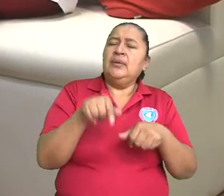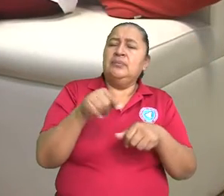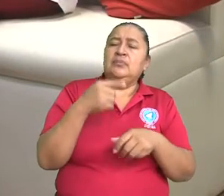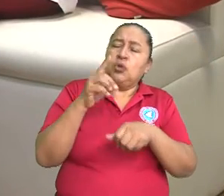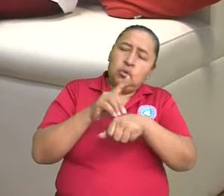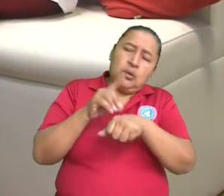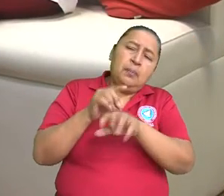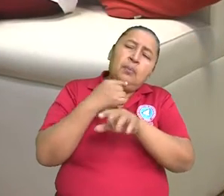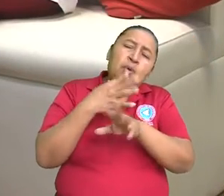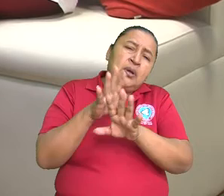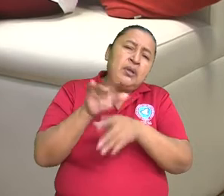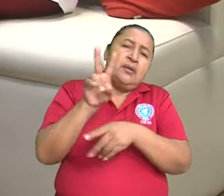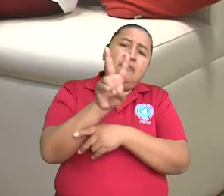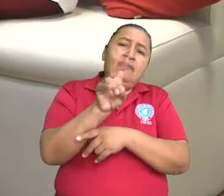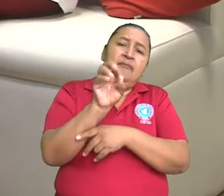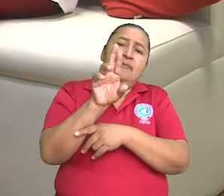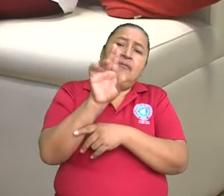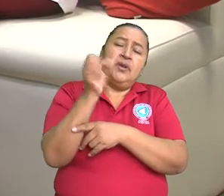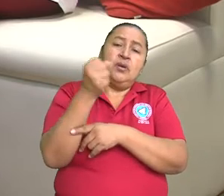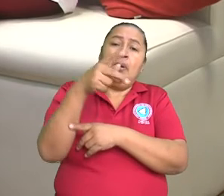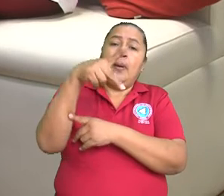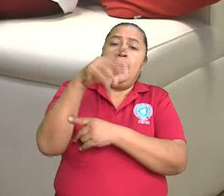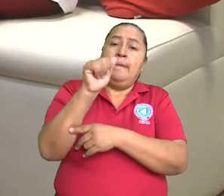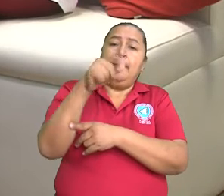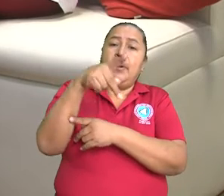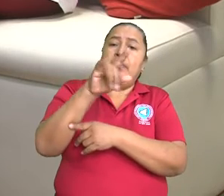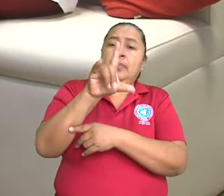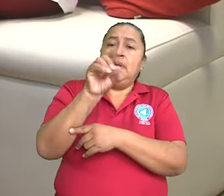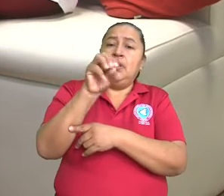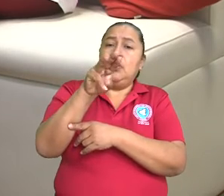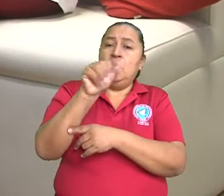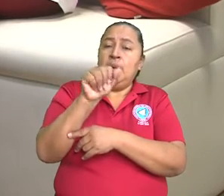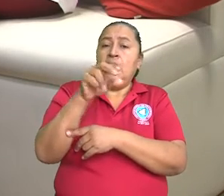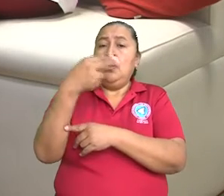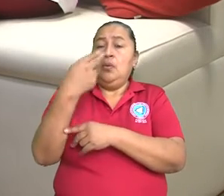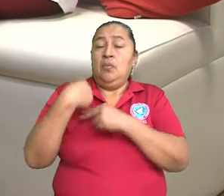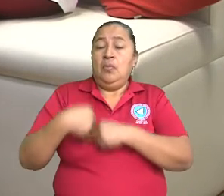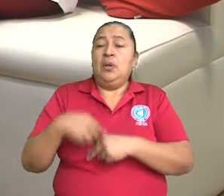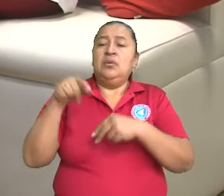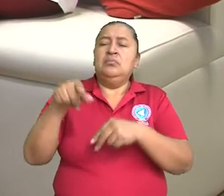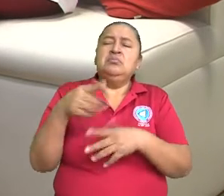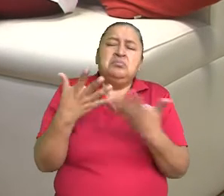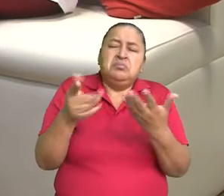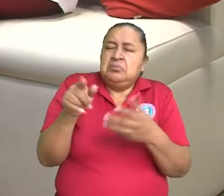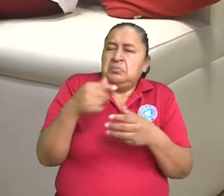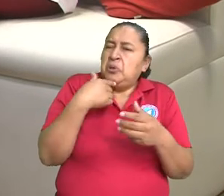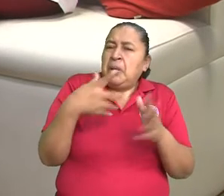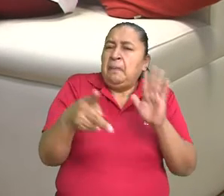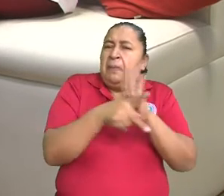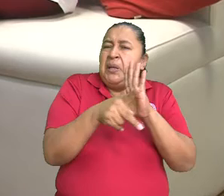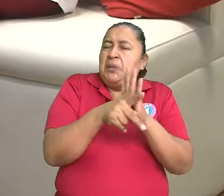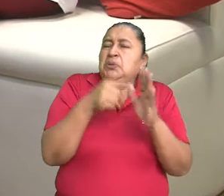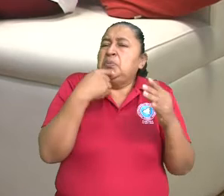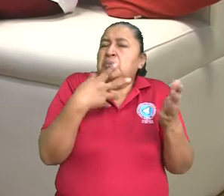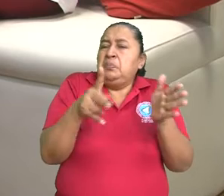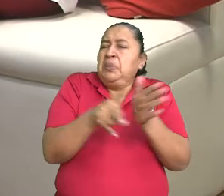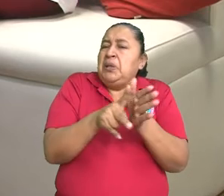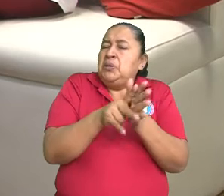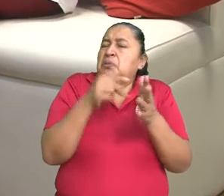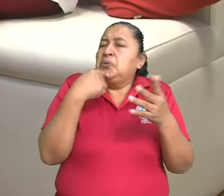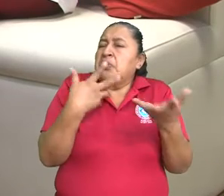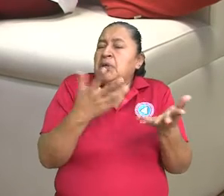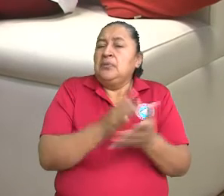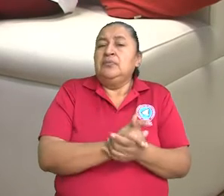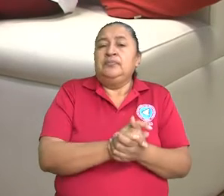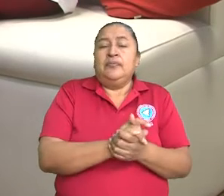peligroso? Creo que es lo menos que puede desencadenar el virus en una enfermedad infecciosa. El virus del